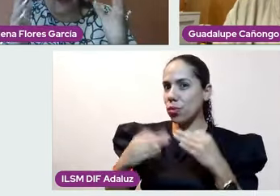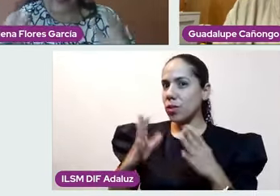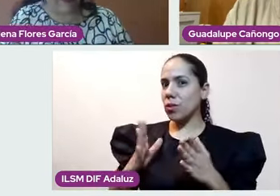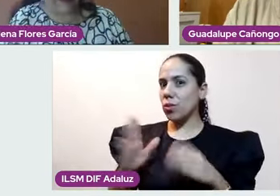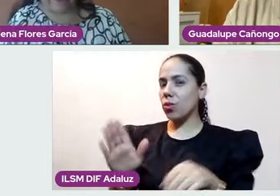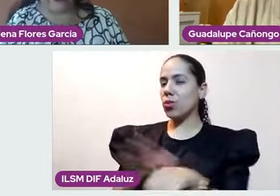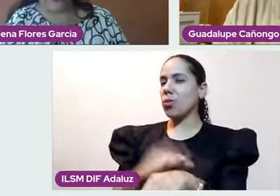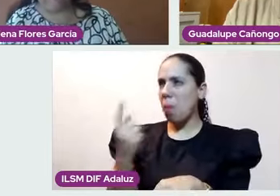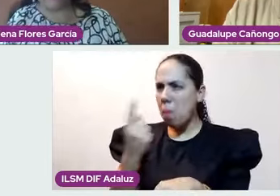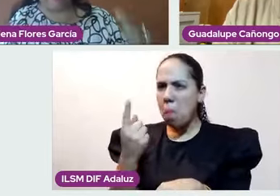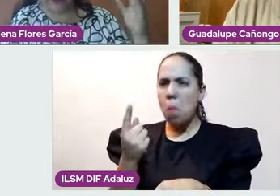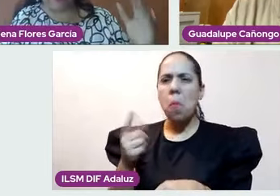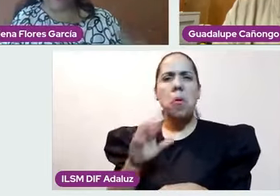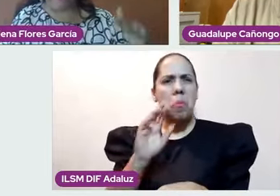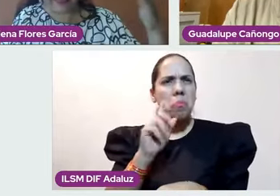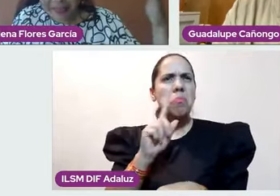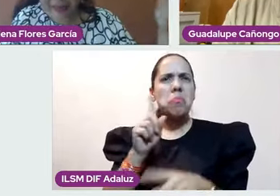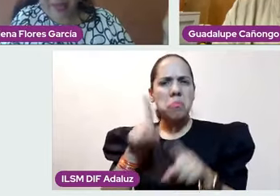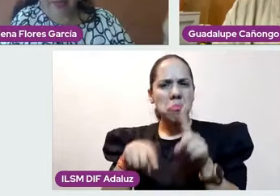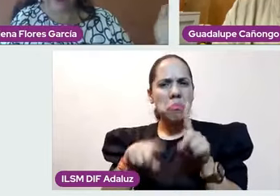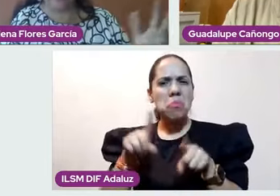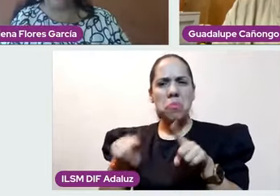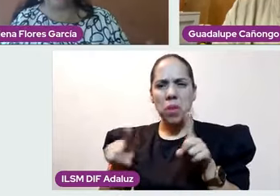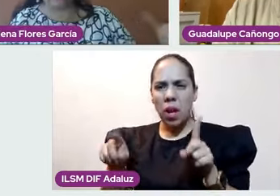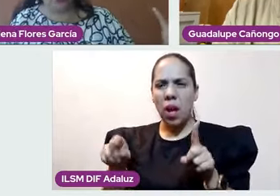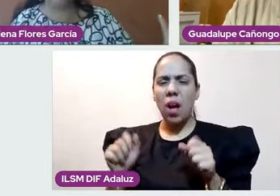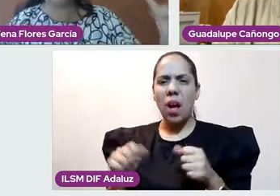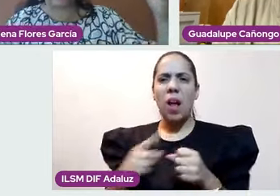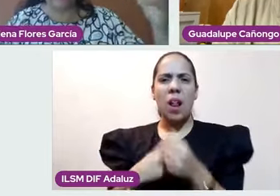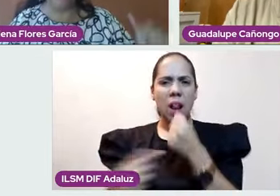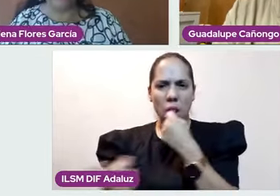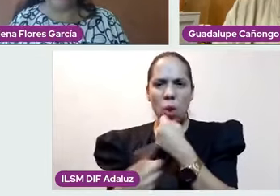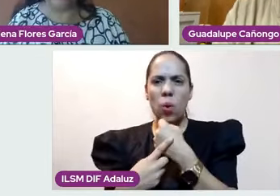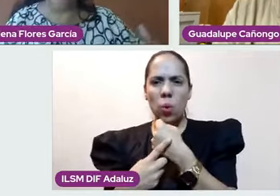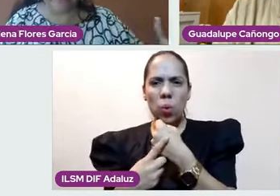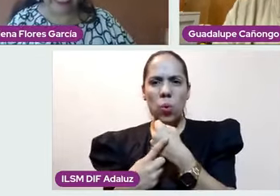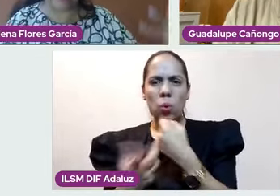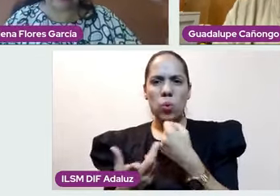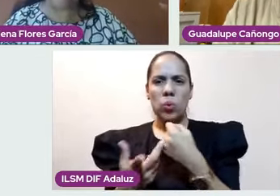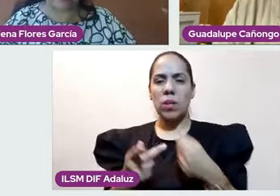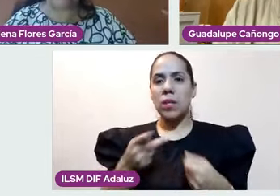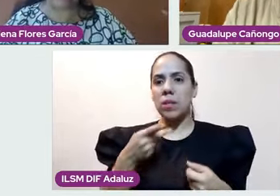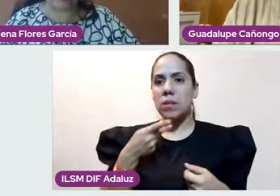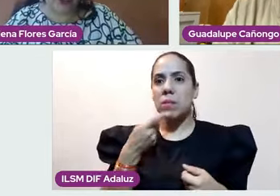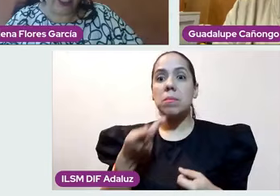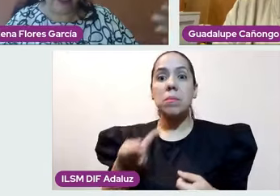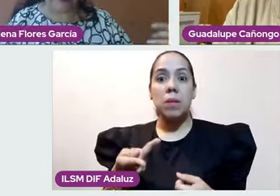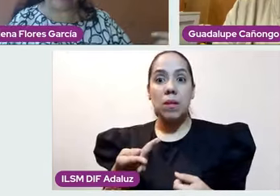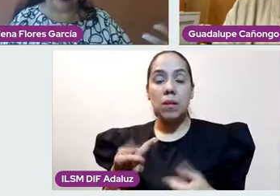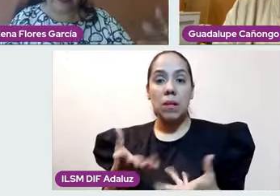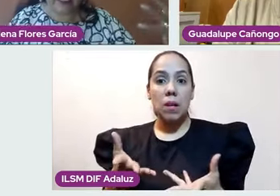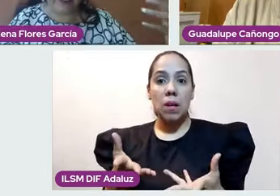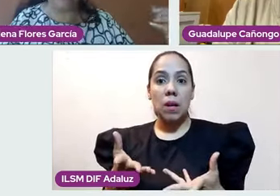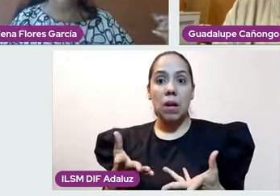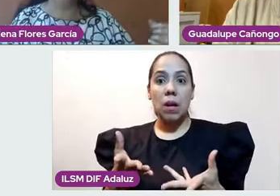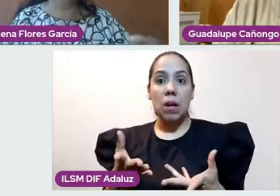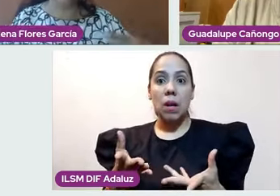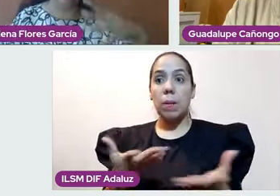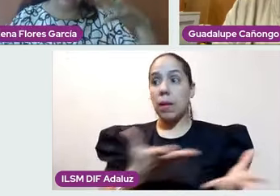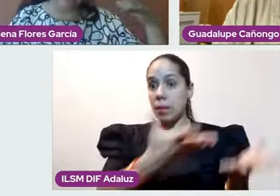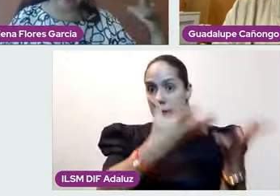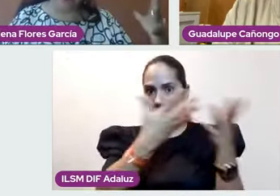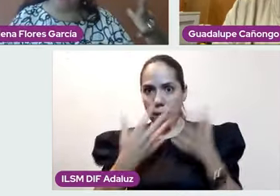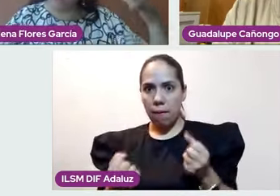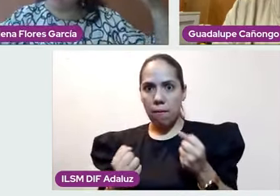palabras, ahorita la mencionabas maravillosamente, meme, ¿no?, que surge de la digitalización, el hacker,